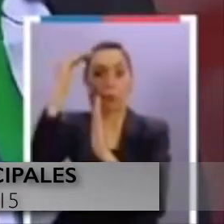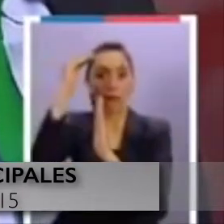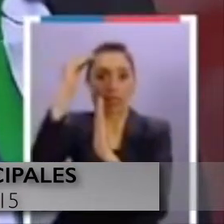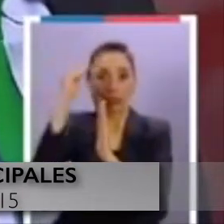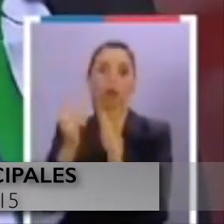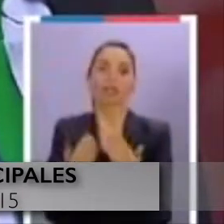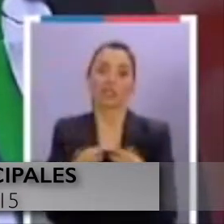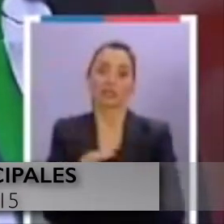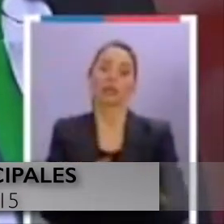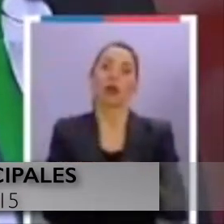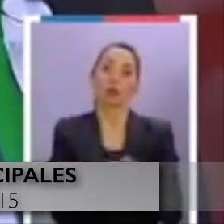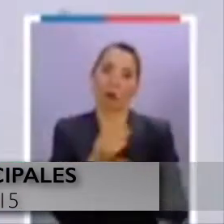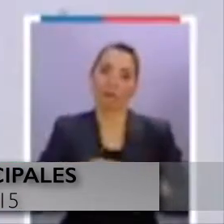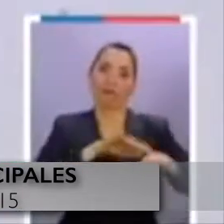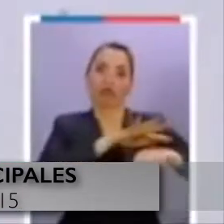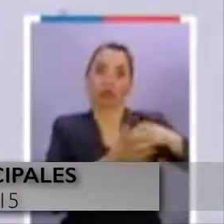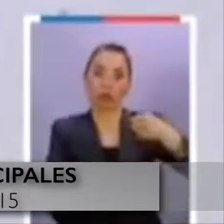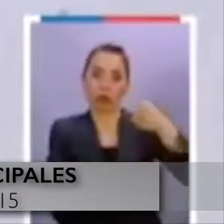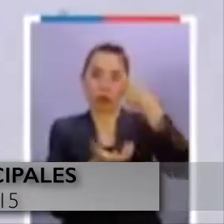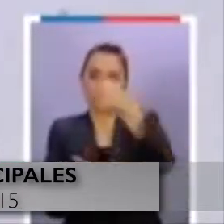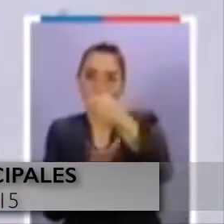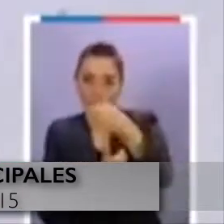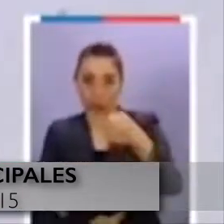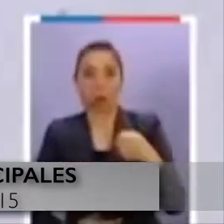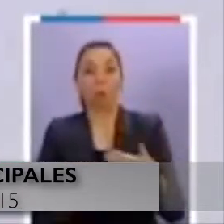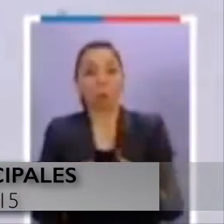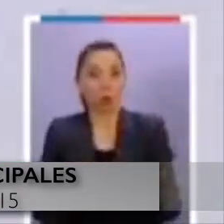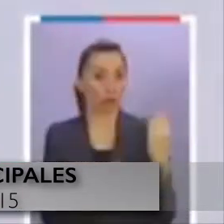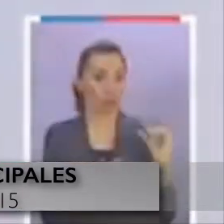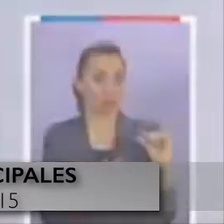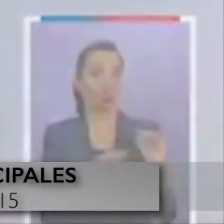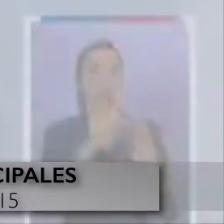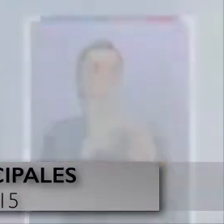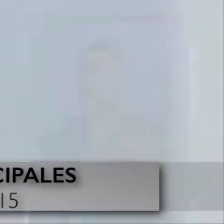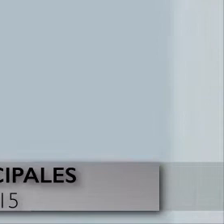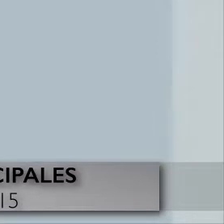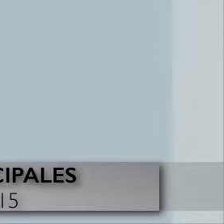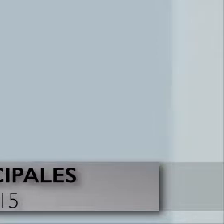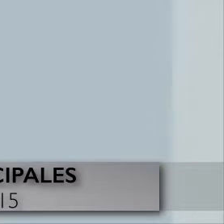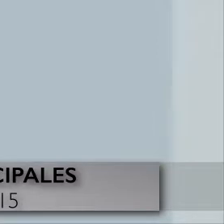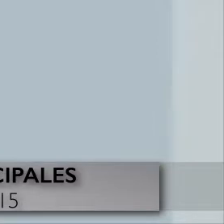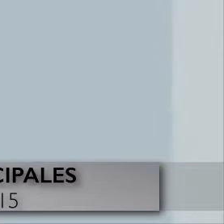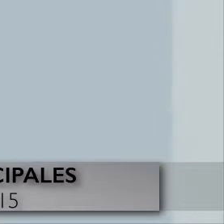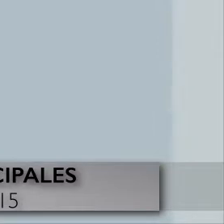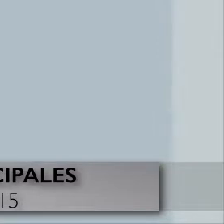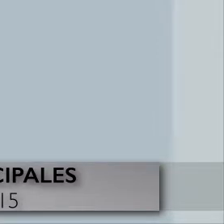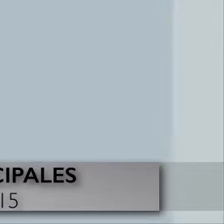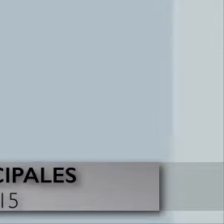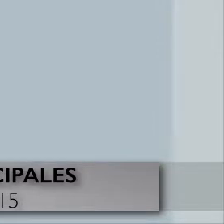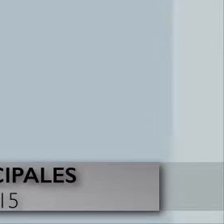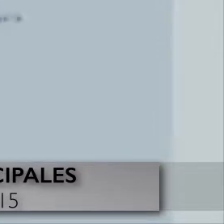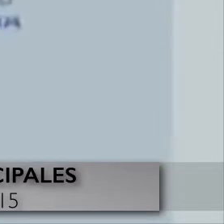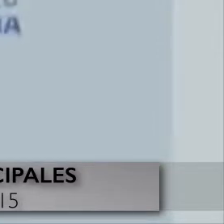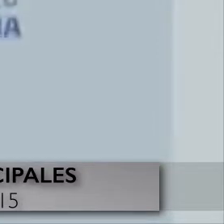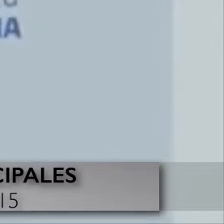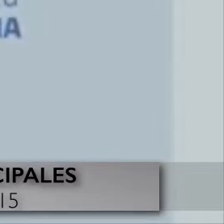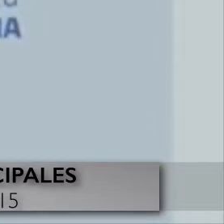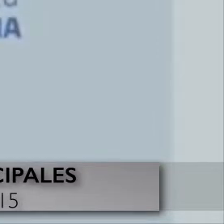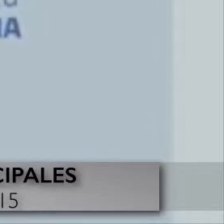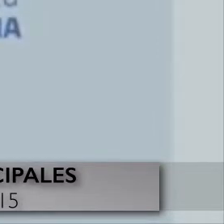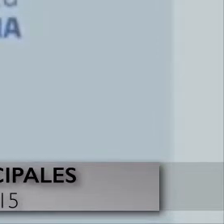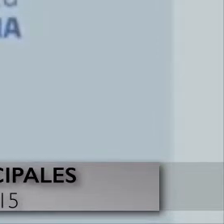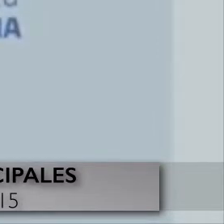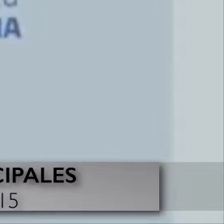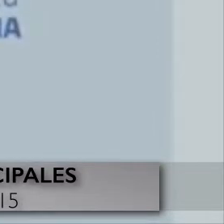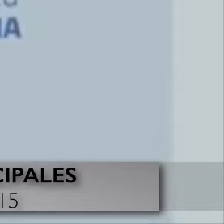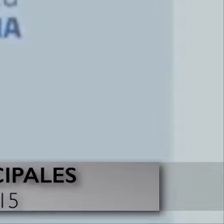recursos fiscales. Por eso he enviado a este Parlamento un proyecto de ley de reforma tributaria que nos permitirá recaudar en régimen